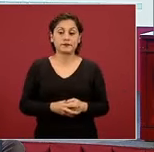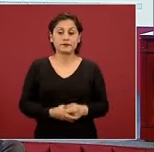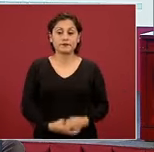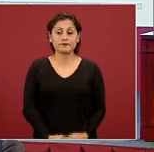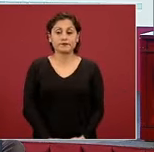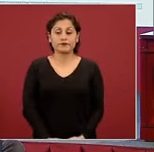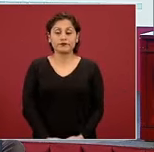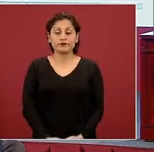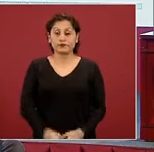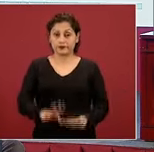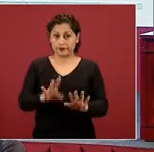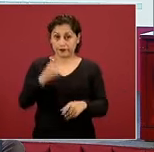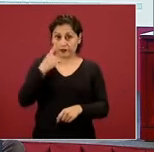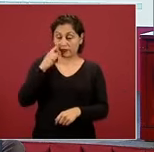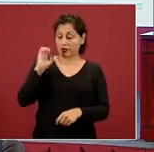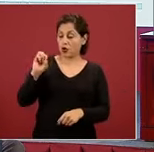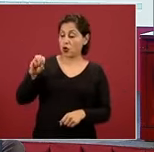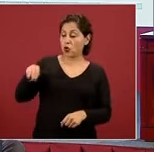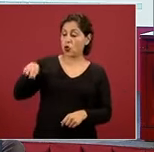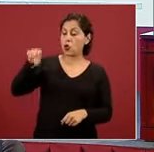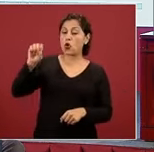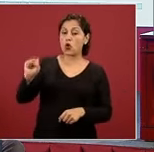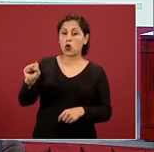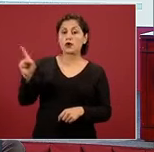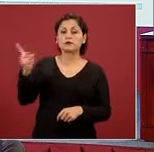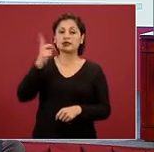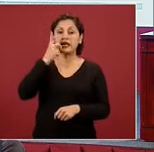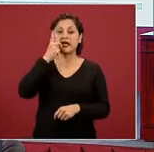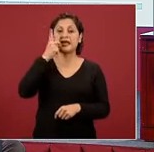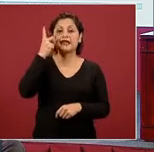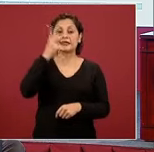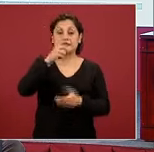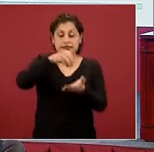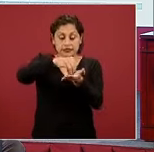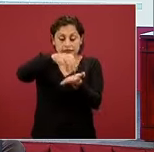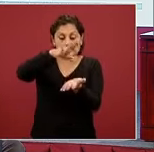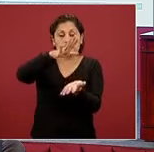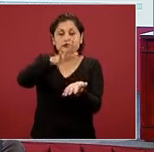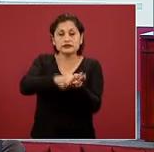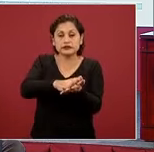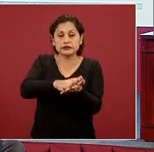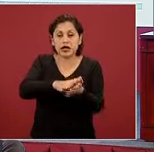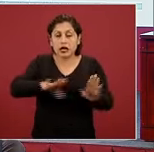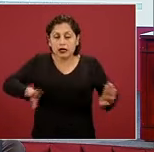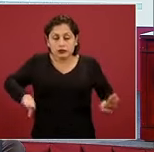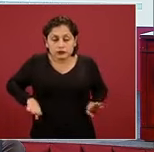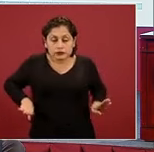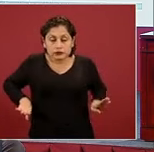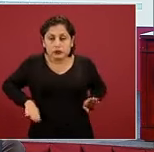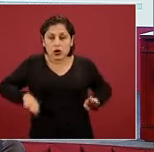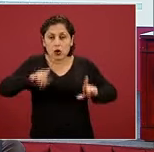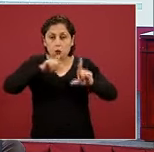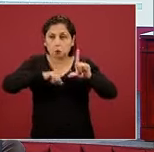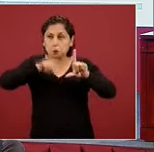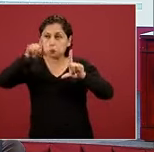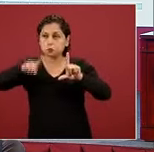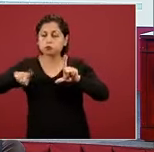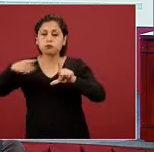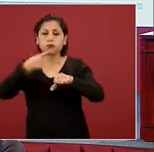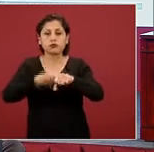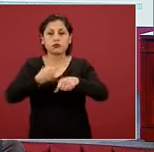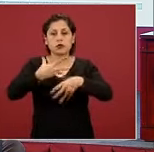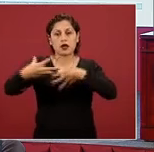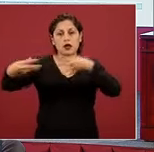La Organización Mundial de la Salud ha establecido una clasificación cualitativa de la intensidad epidémica, donde podemos tener